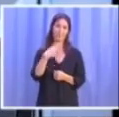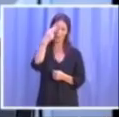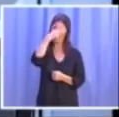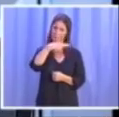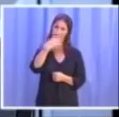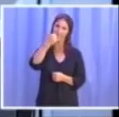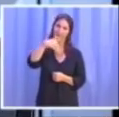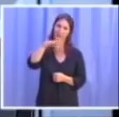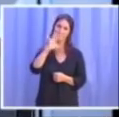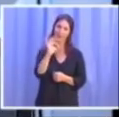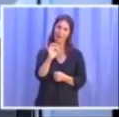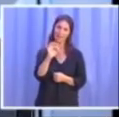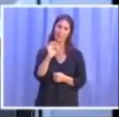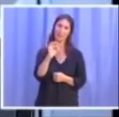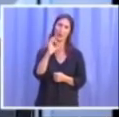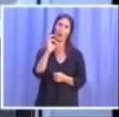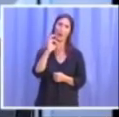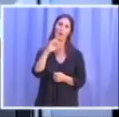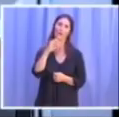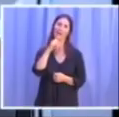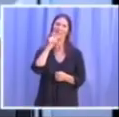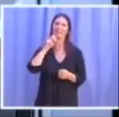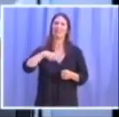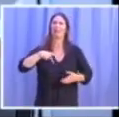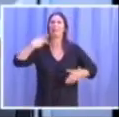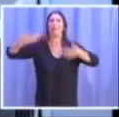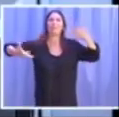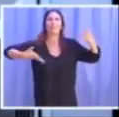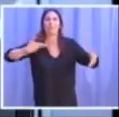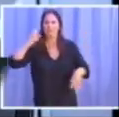Ortega, sin tanta alaraca, sin gritos y sin